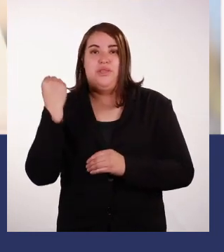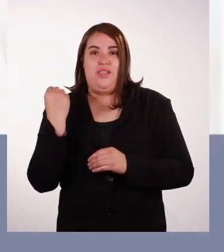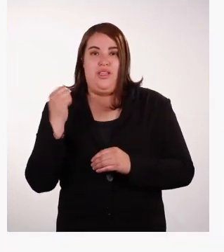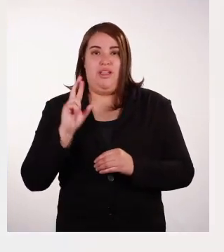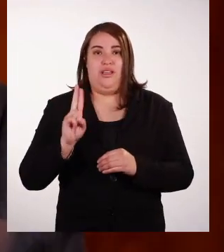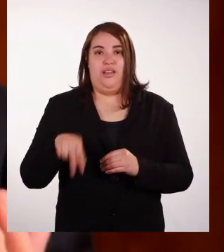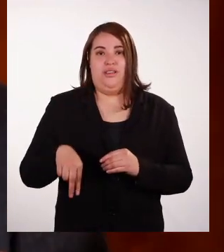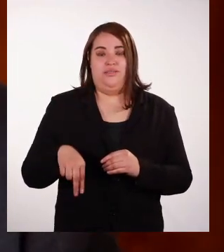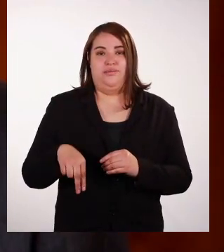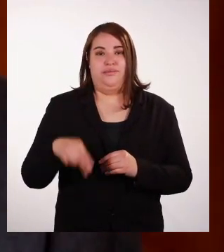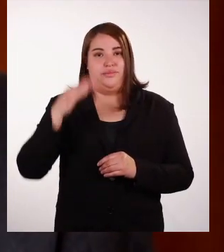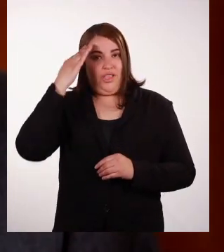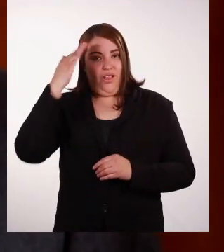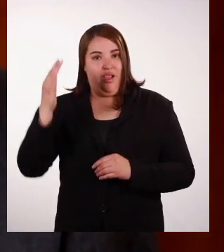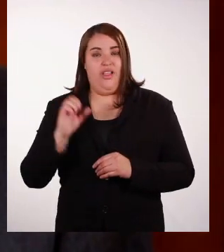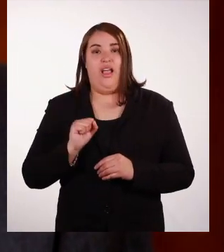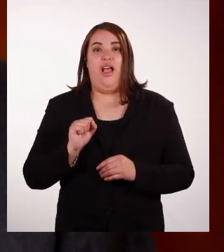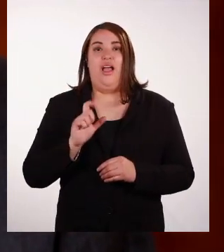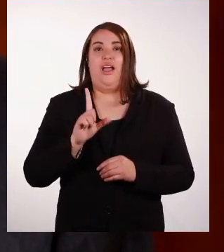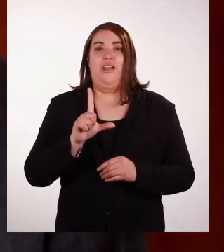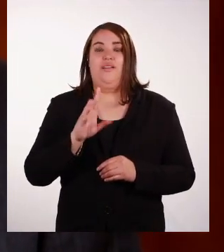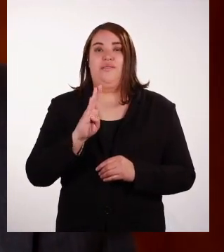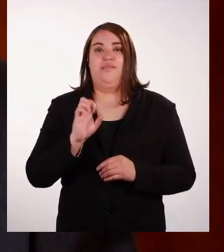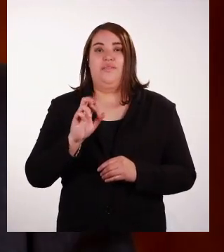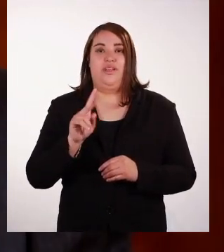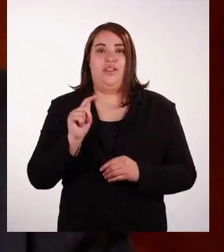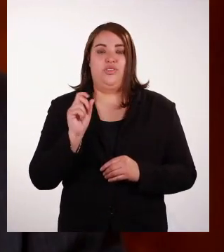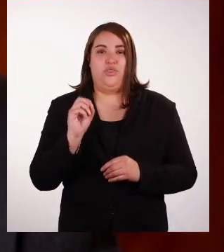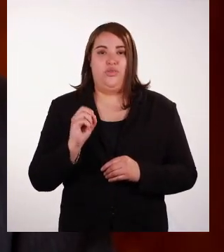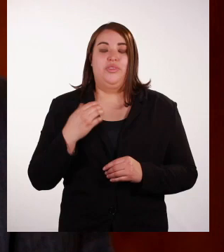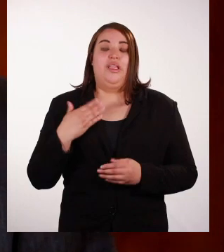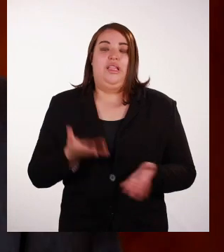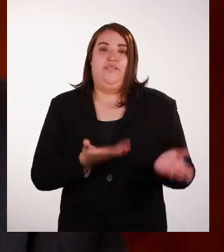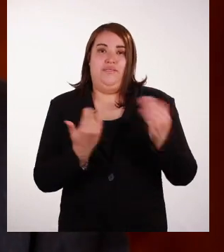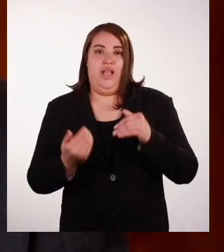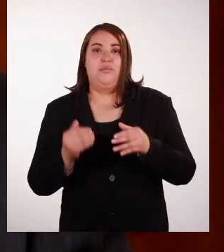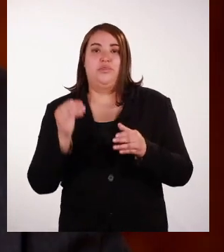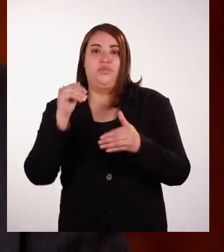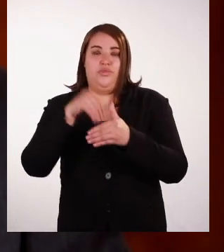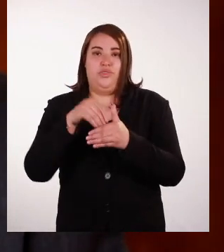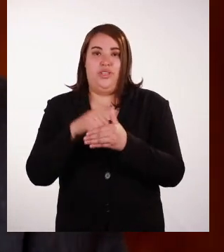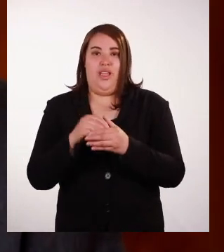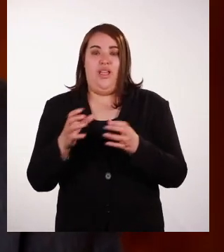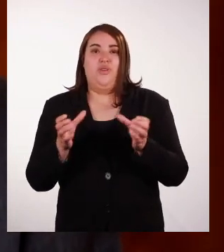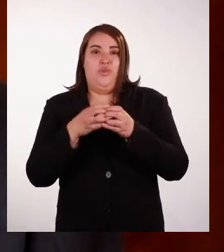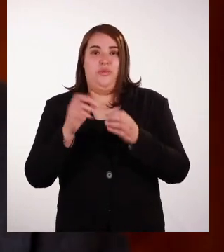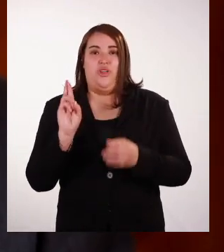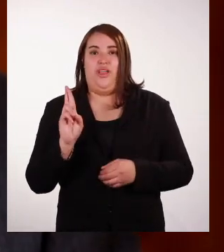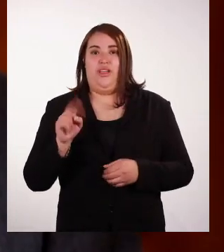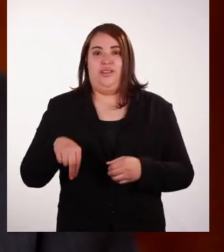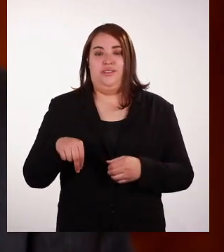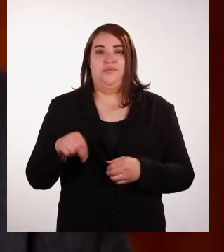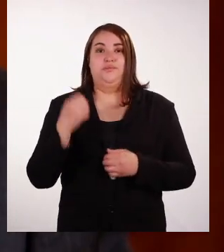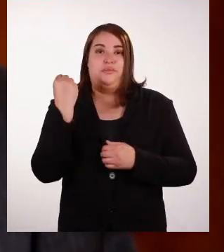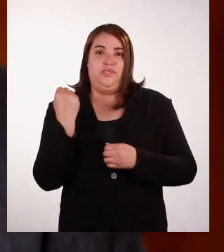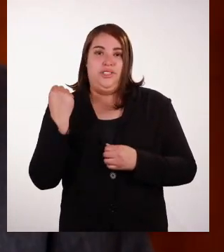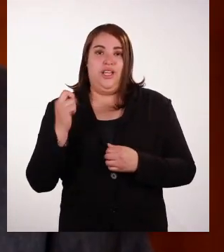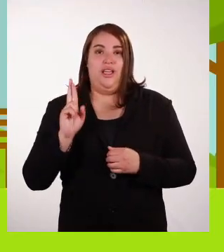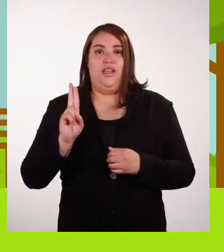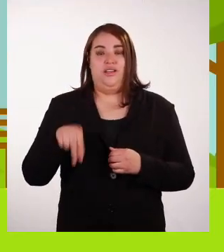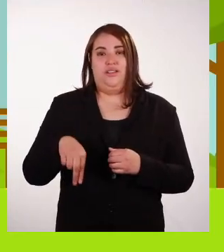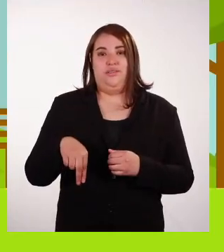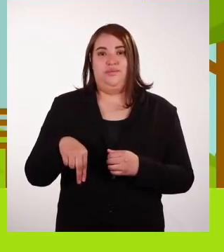SRN. Hola, soy el senador Alberto Espina. Te invito a votar por los candidatos de Renovación Nacional. Piñera es